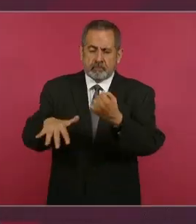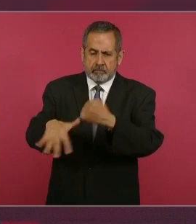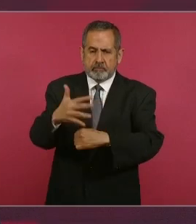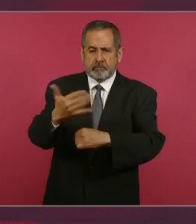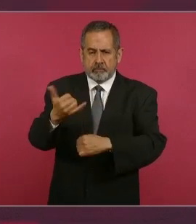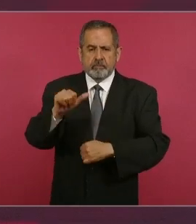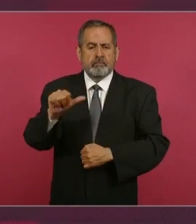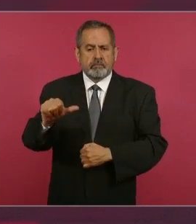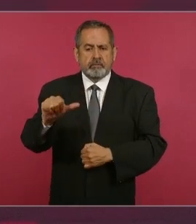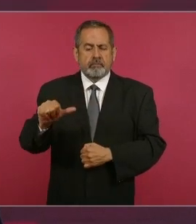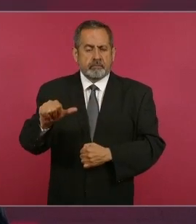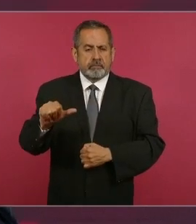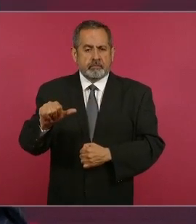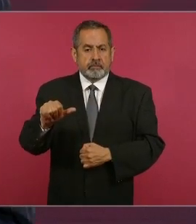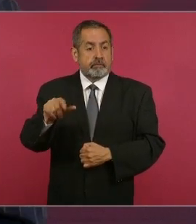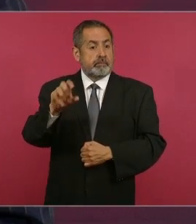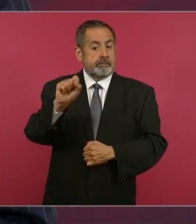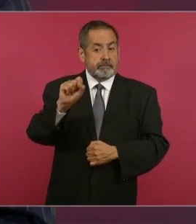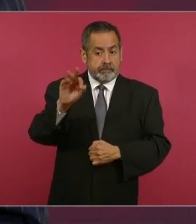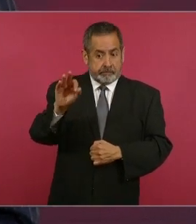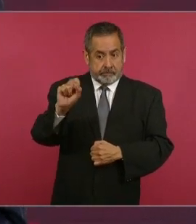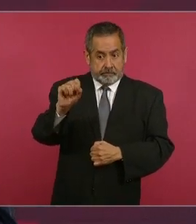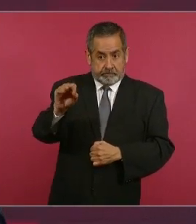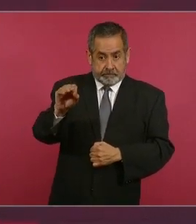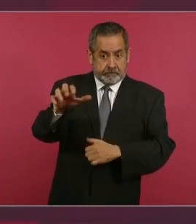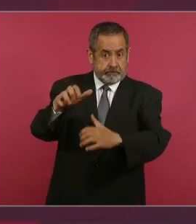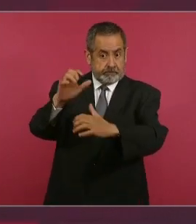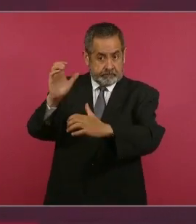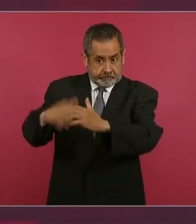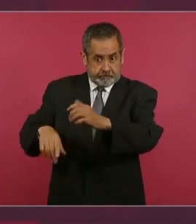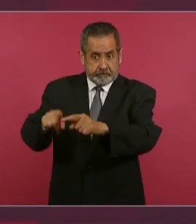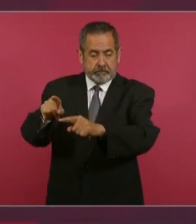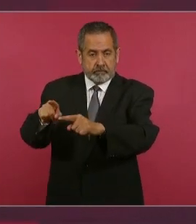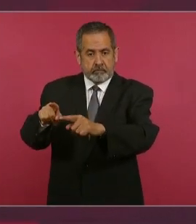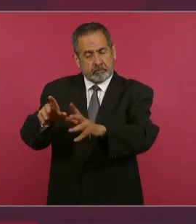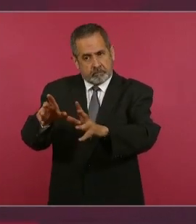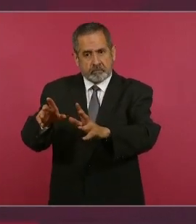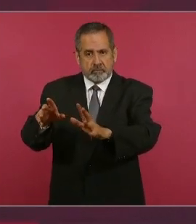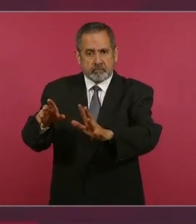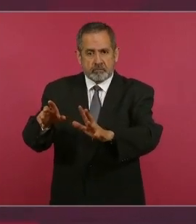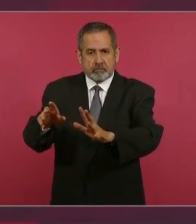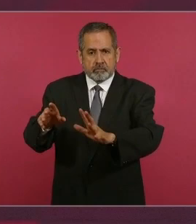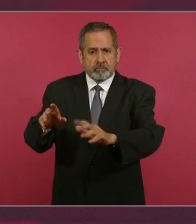16. Y de San Francisco, bueno,